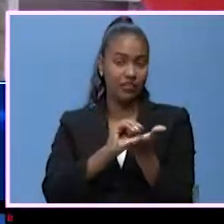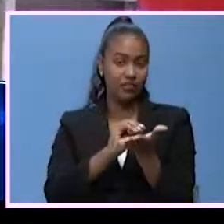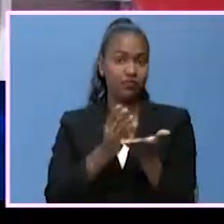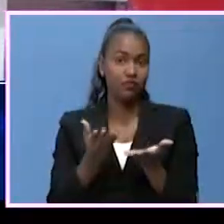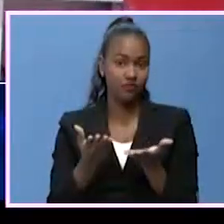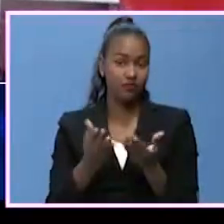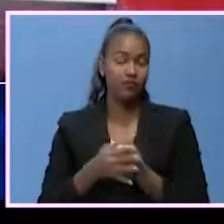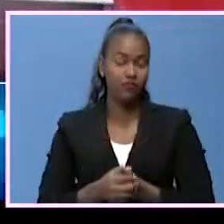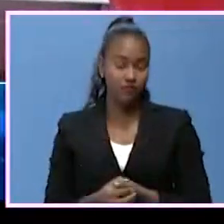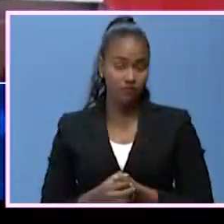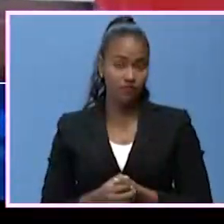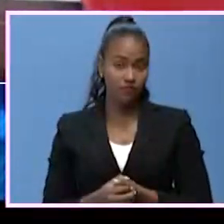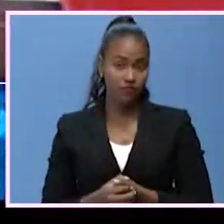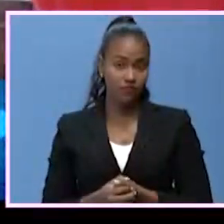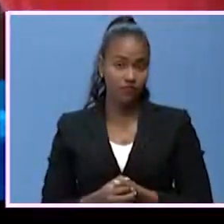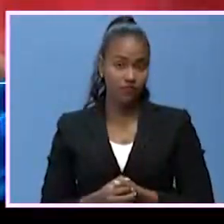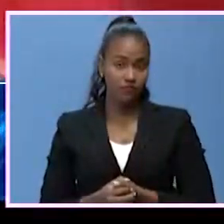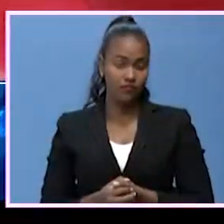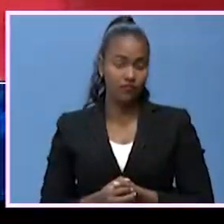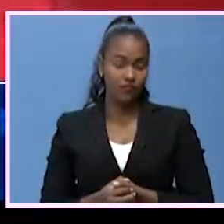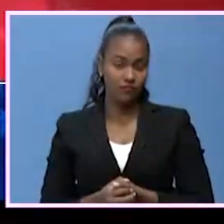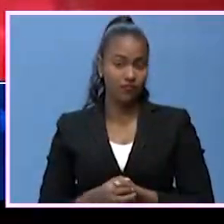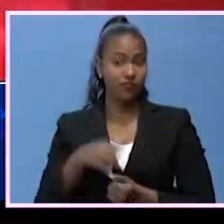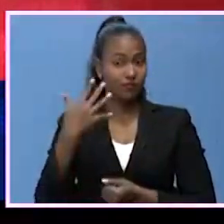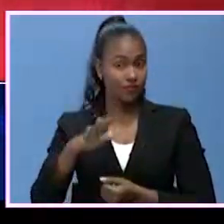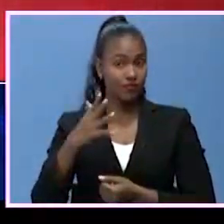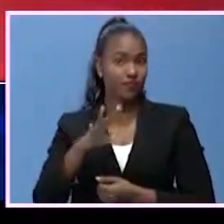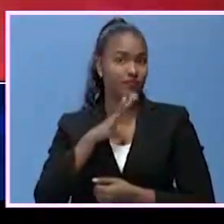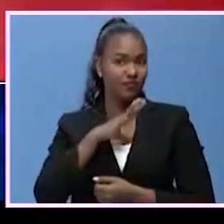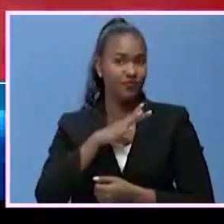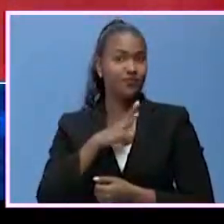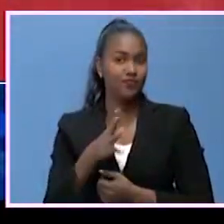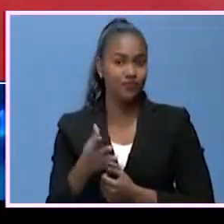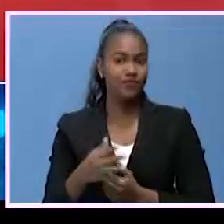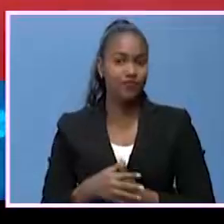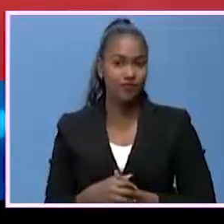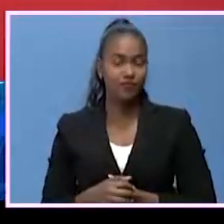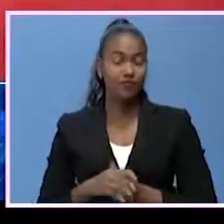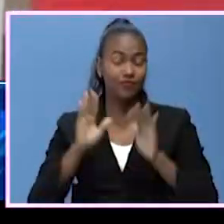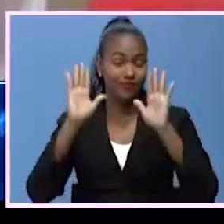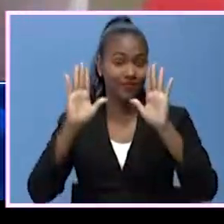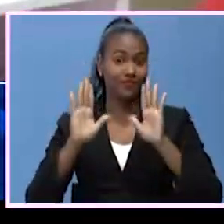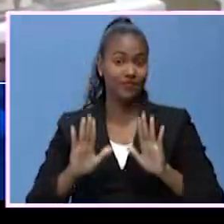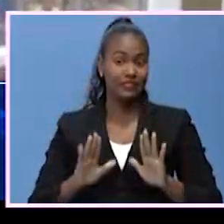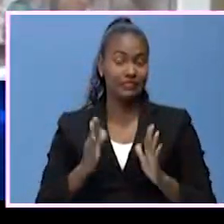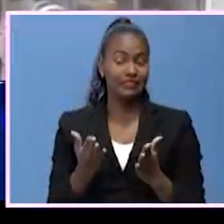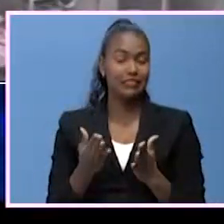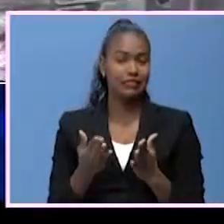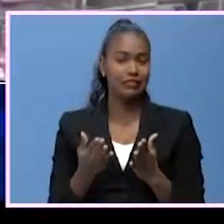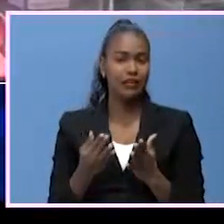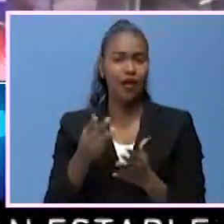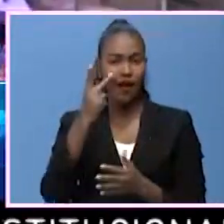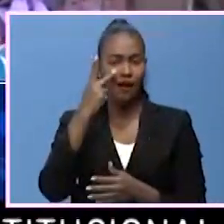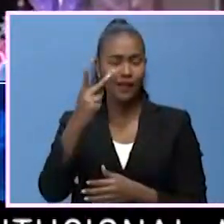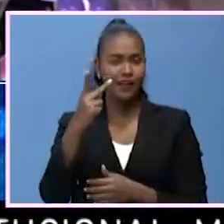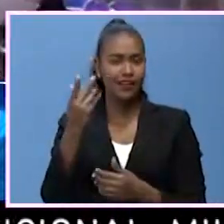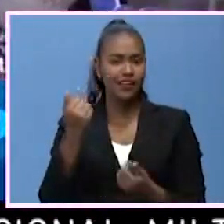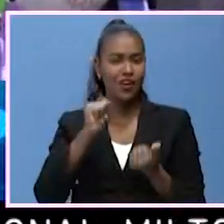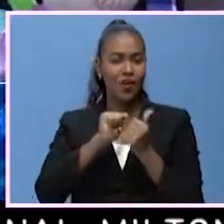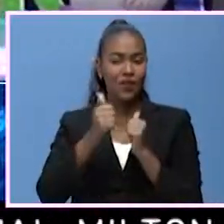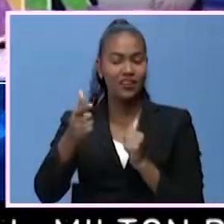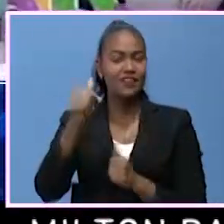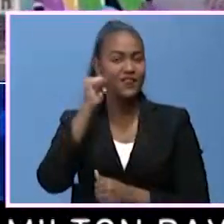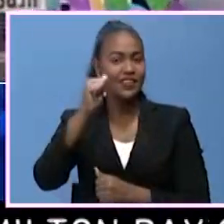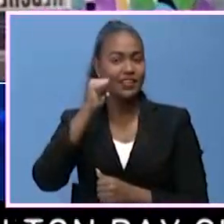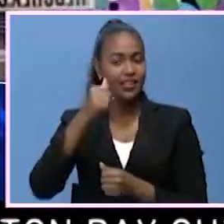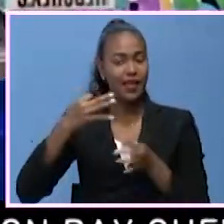ubicar, que no están acá. Ah, muy bien. Excelente. Fíjense cómo esta chica